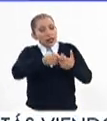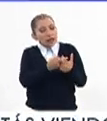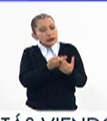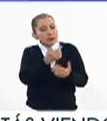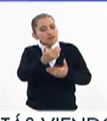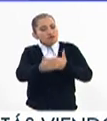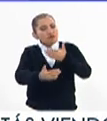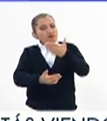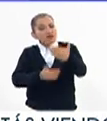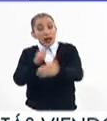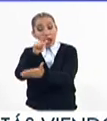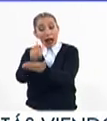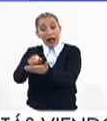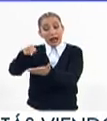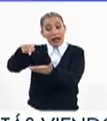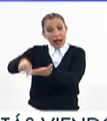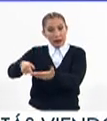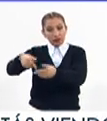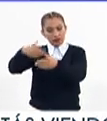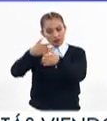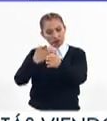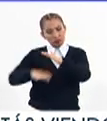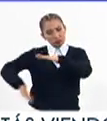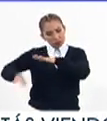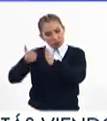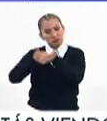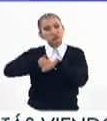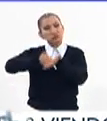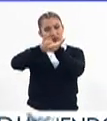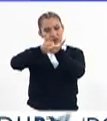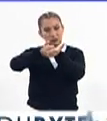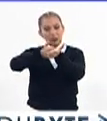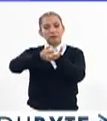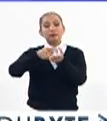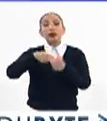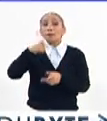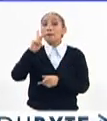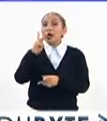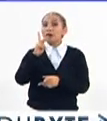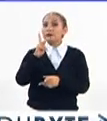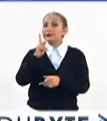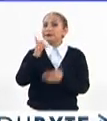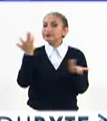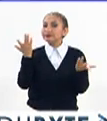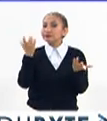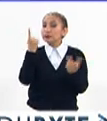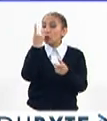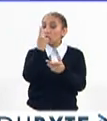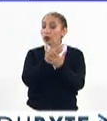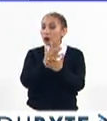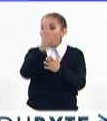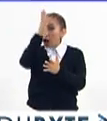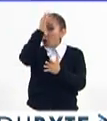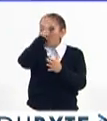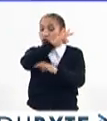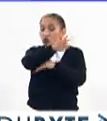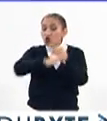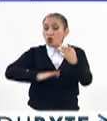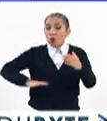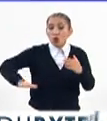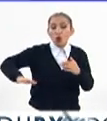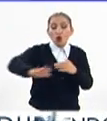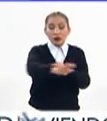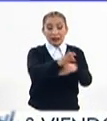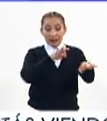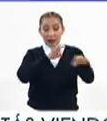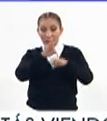construirse. La ley es el marco que nos permitirá hacerlo, pero solo el acuerdo entre todos